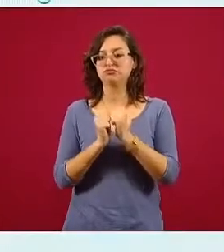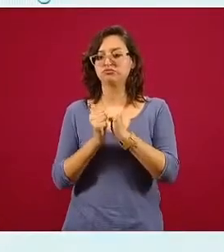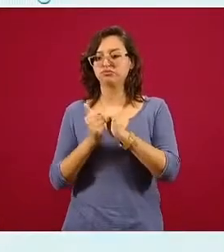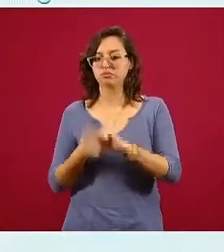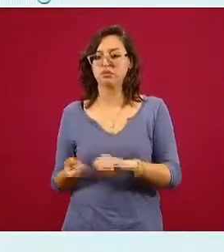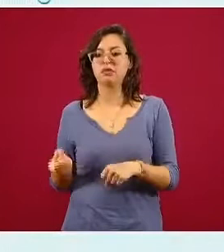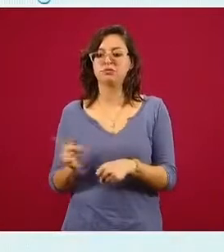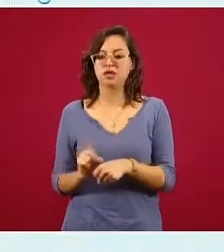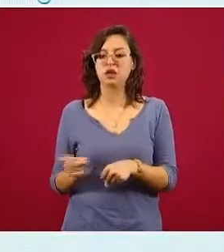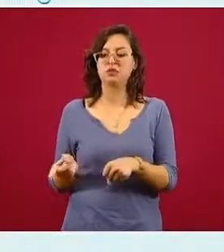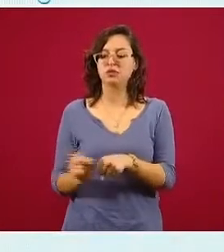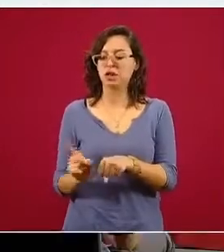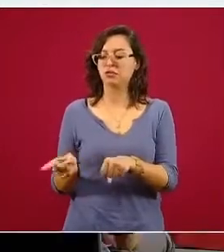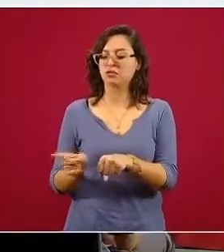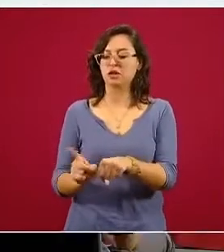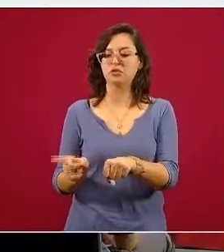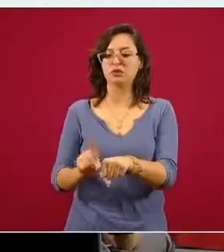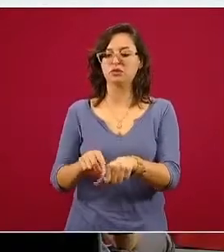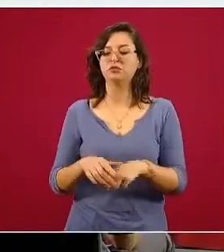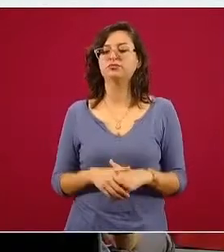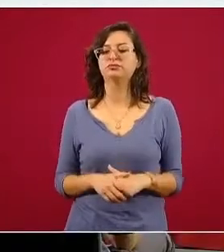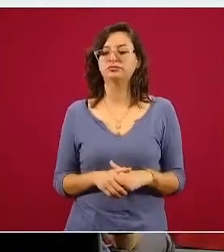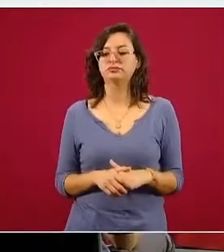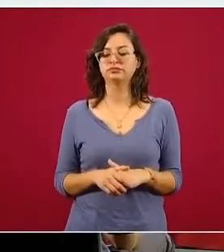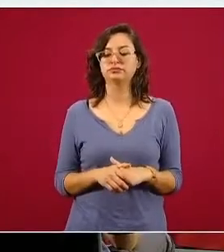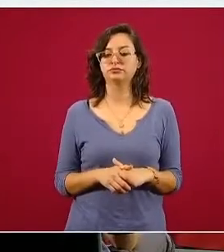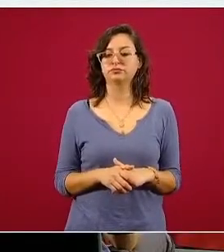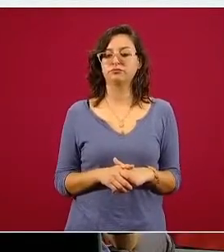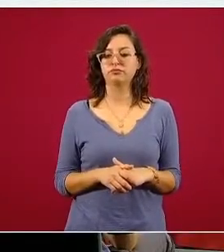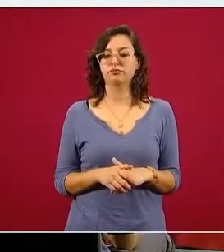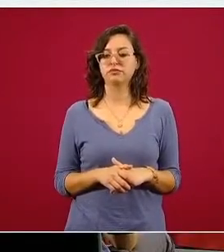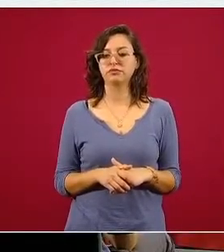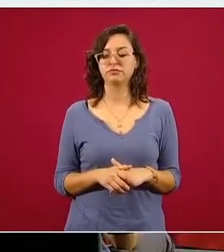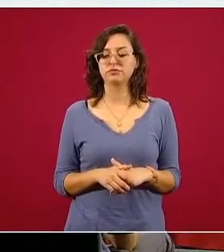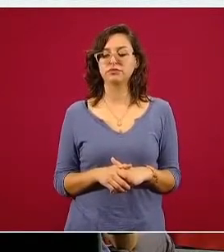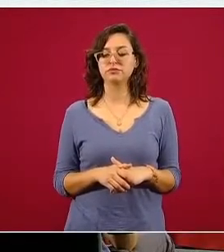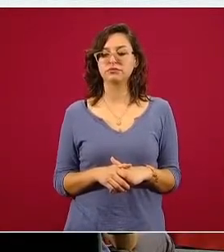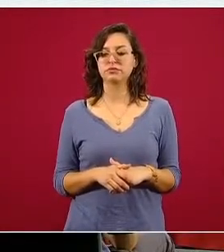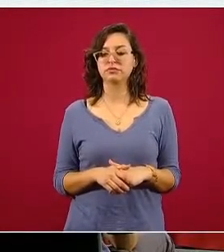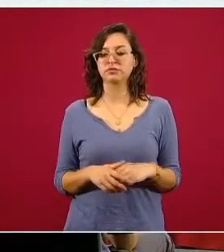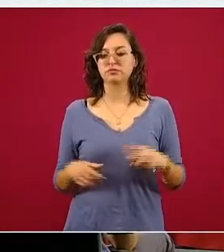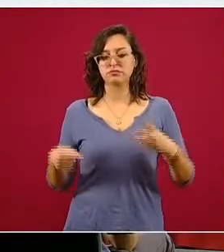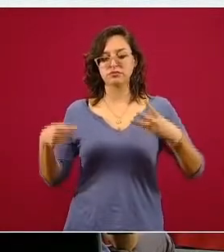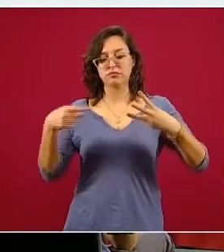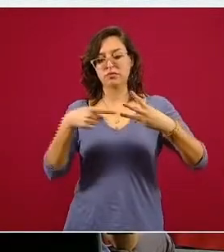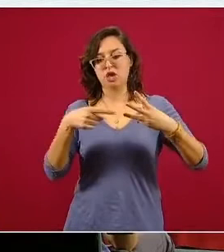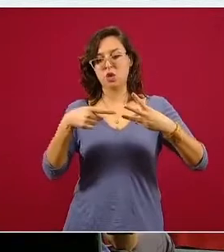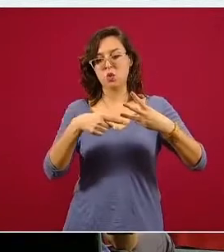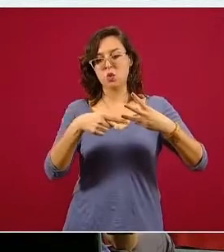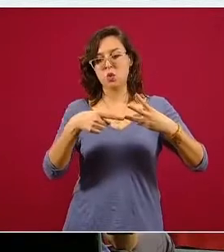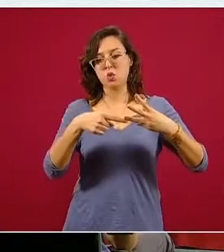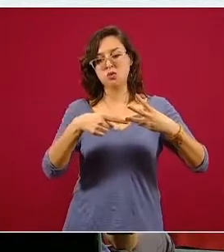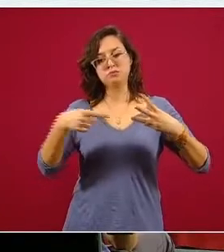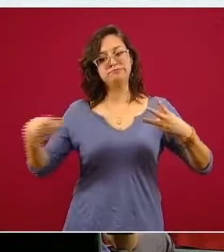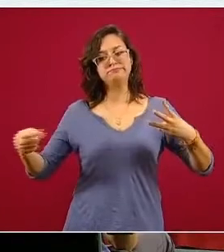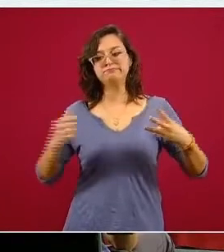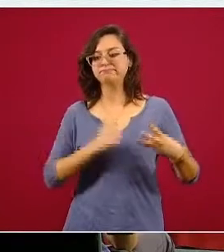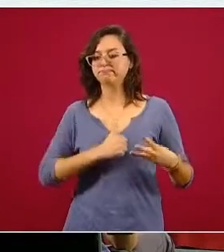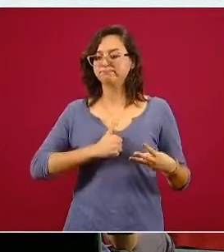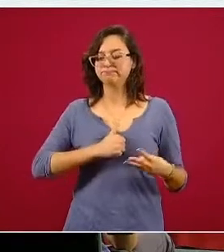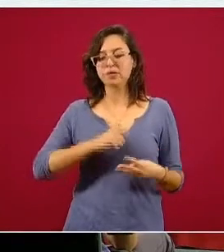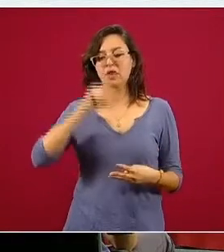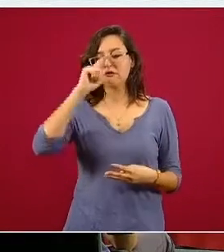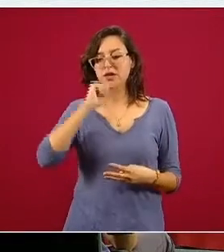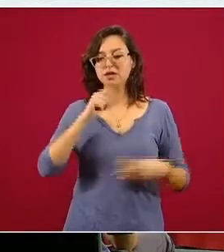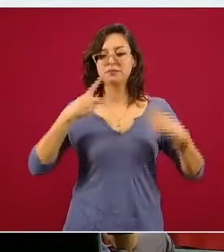sumando día con día para cada una de las semanas. Y algo que veíamos precisamente en la ocurrencia de las lamentables defunciones,